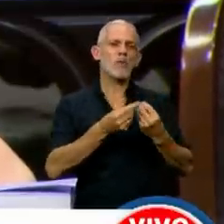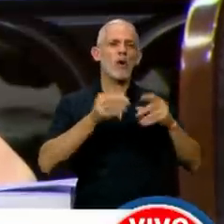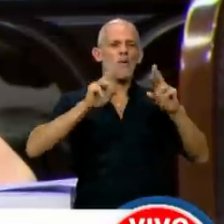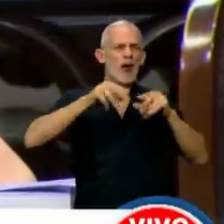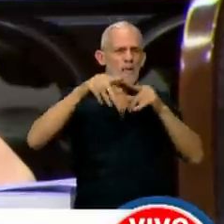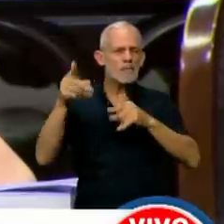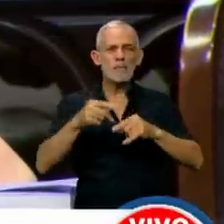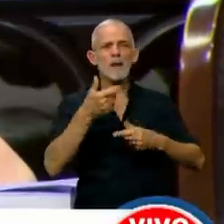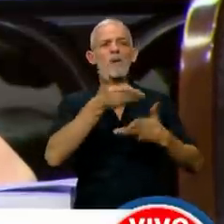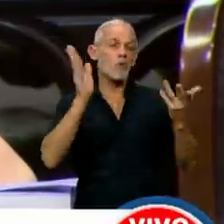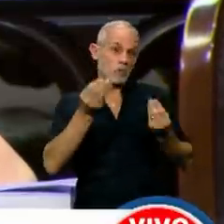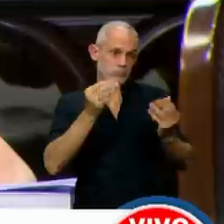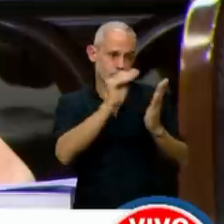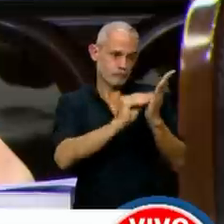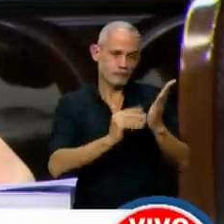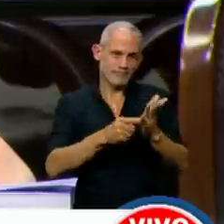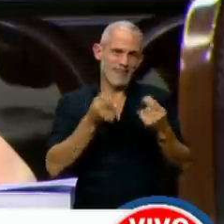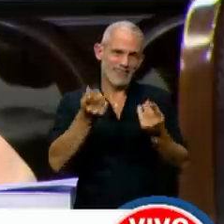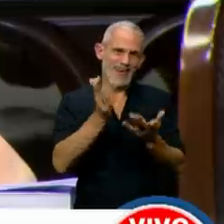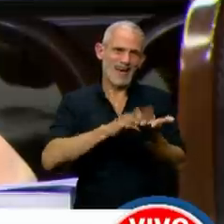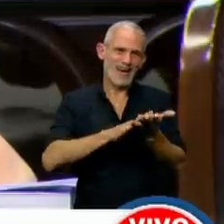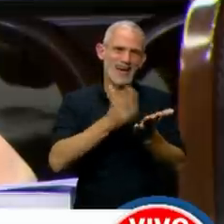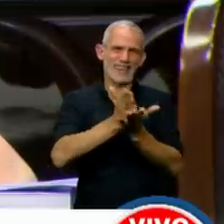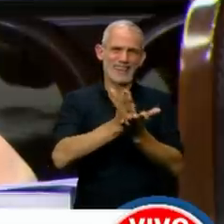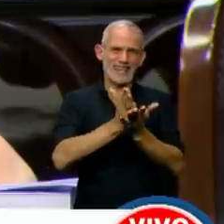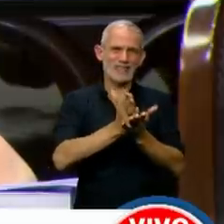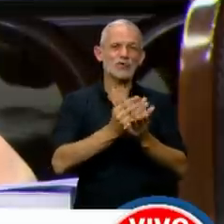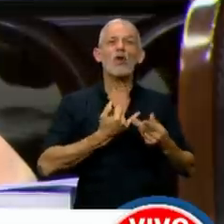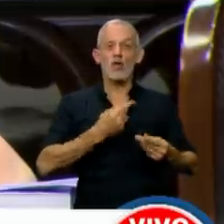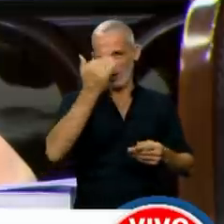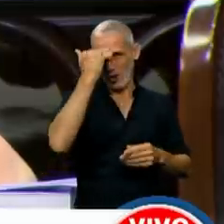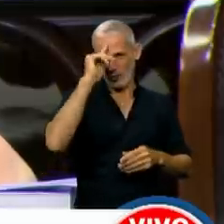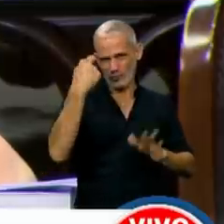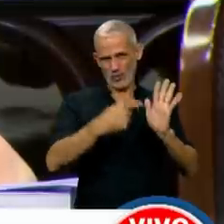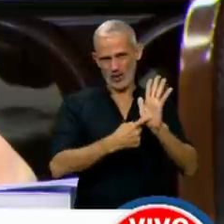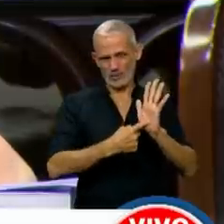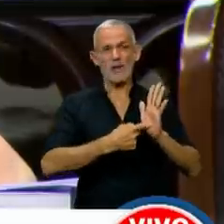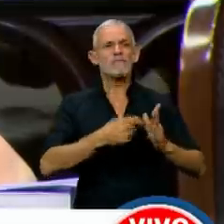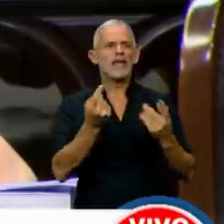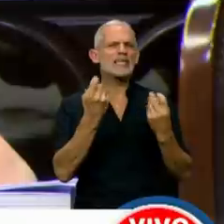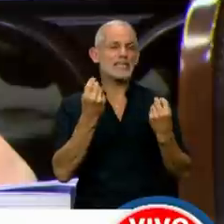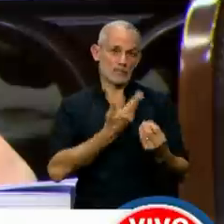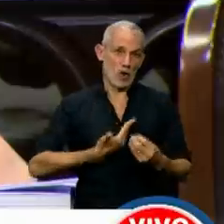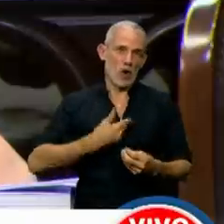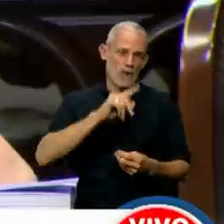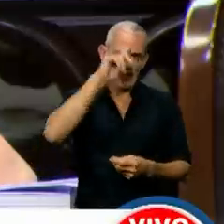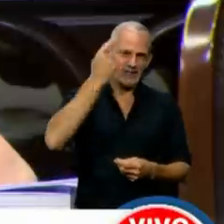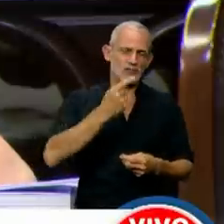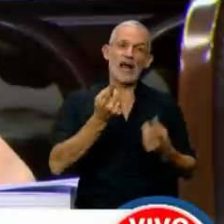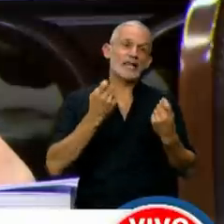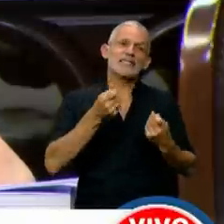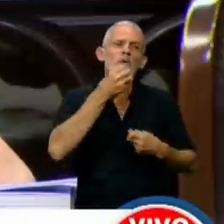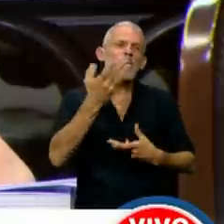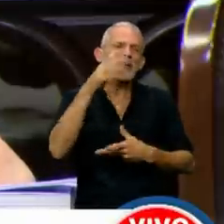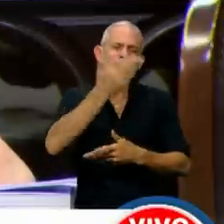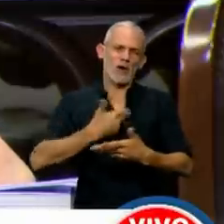políticas públicas para garantizar los derechos que están establecidos a la constitución la necesita nuestro gobierno y la necesita cualquier gobierno